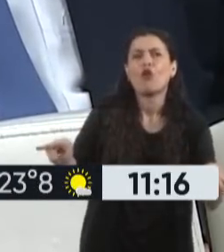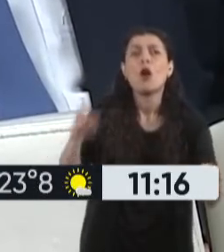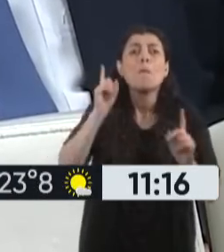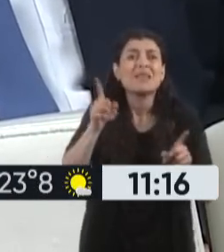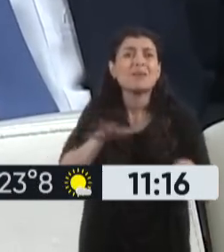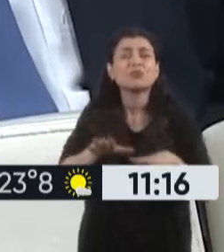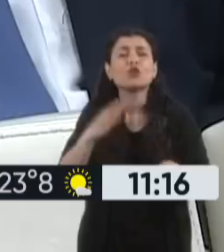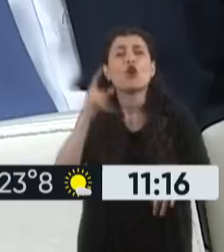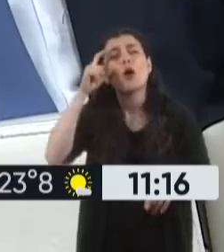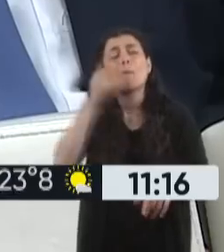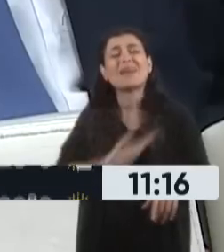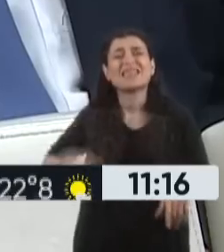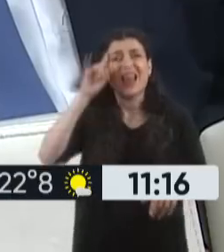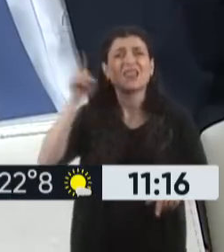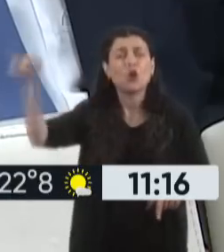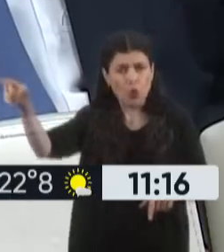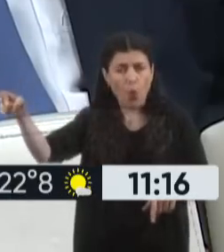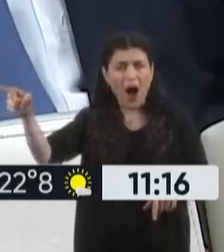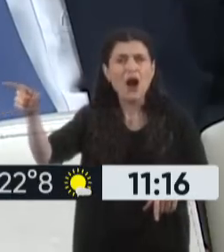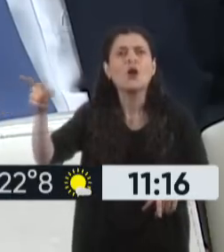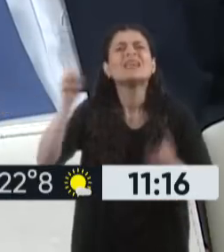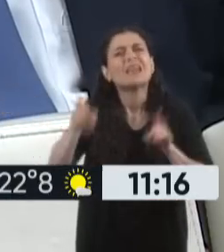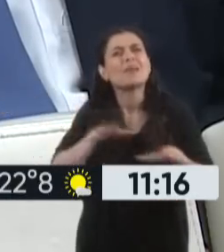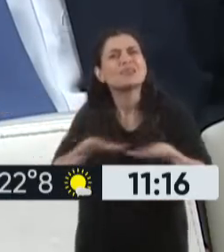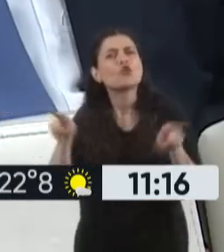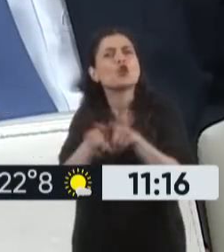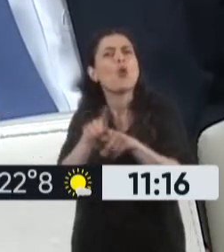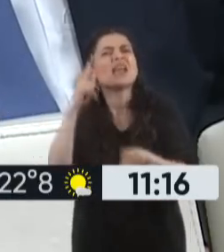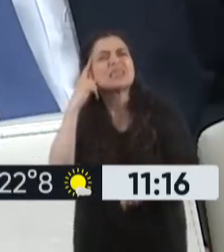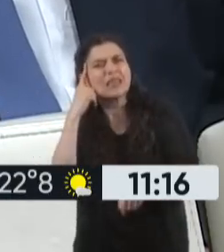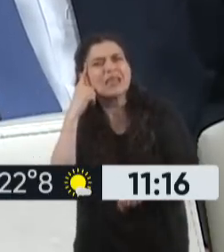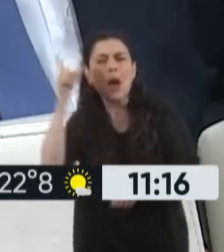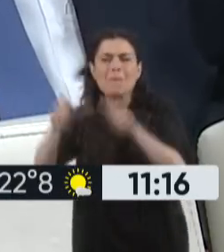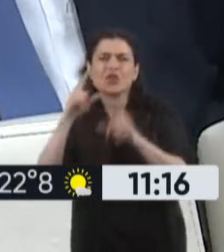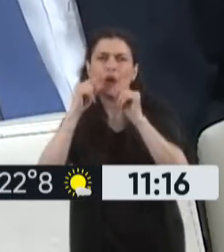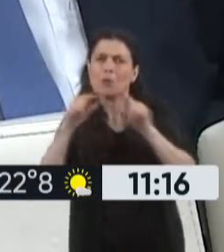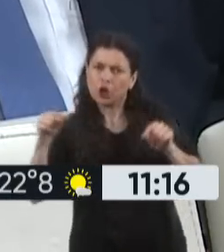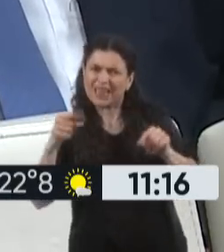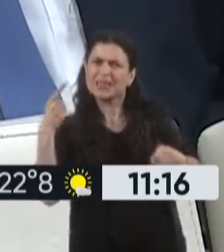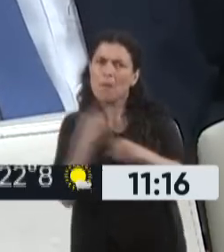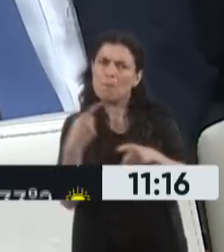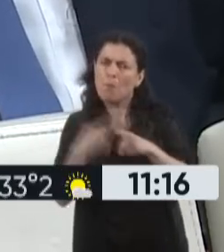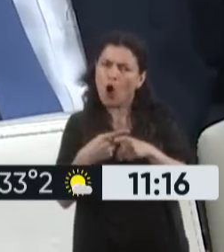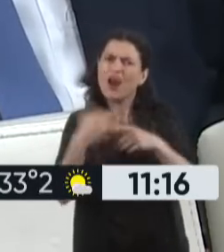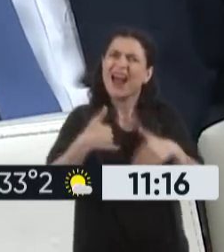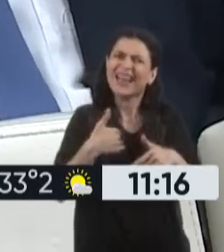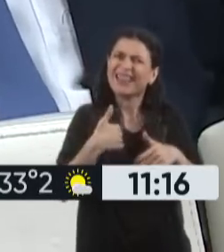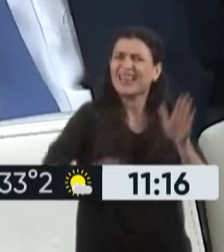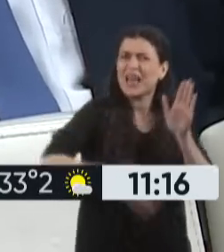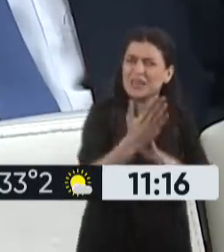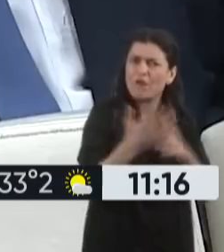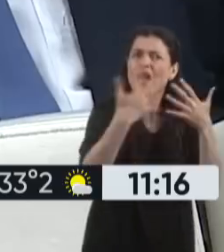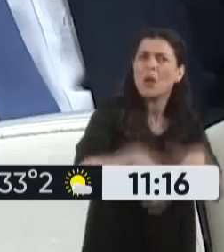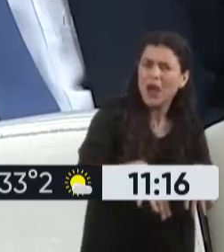uruguayo Lacalle Pou, una cuestión similar con China, hubo muchas críticas. La pregunta es esa, si evaluaron un desperfilamiento